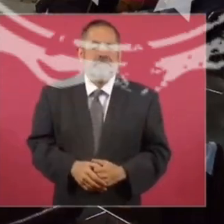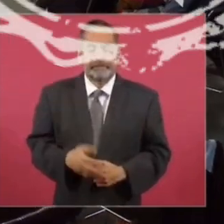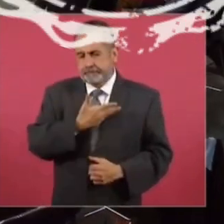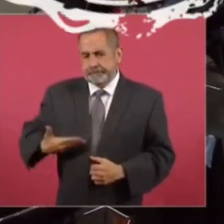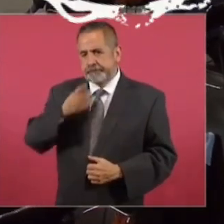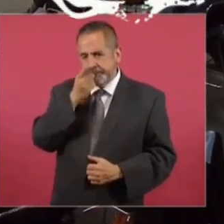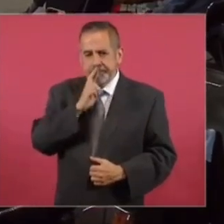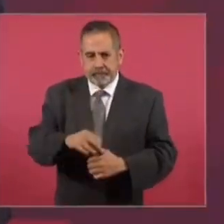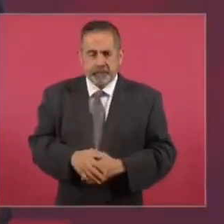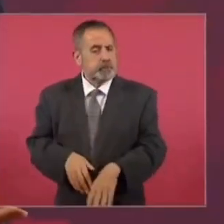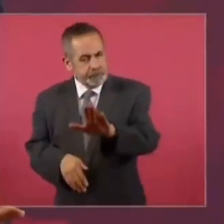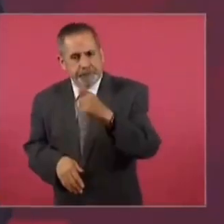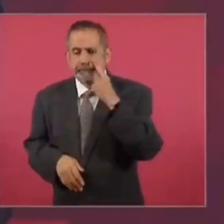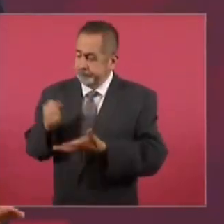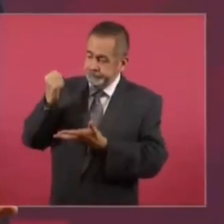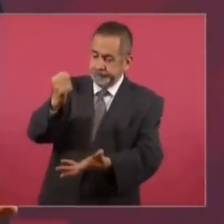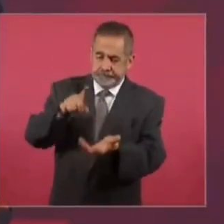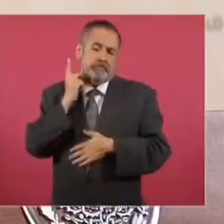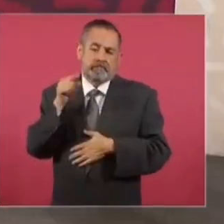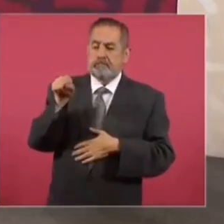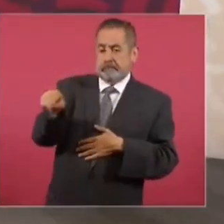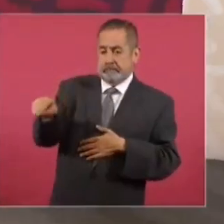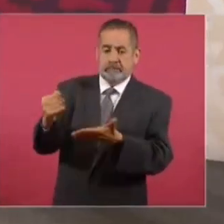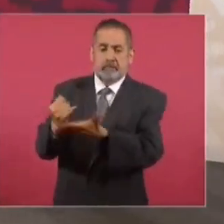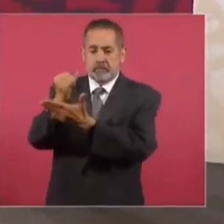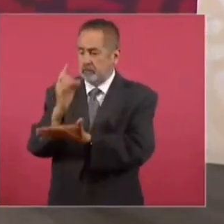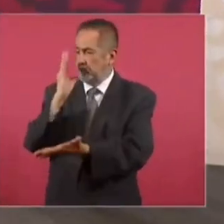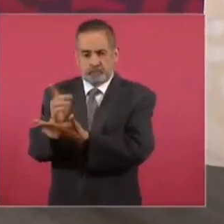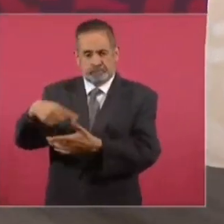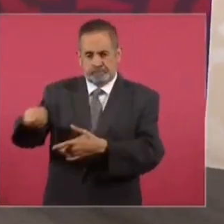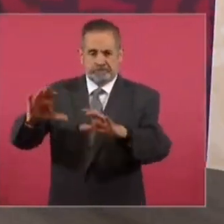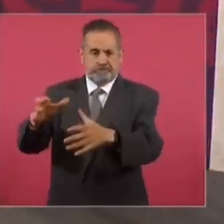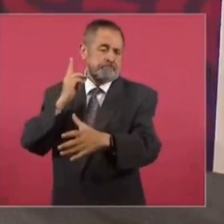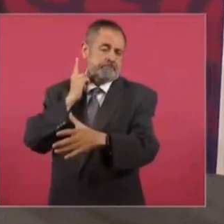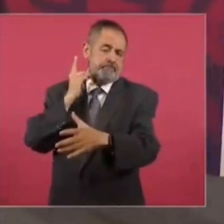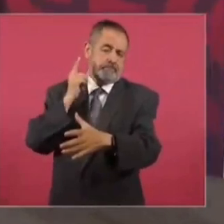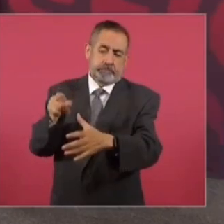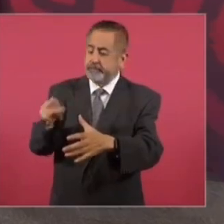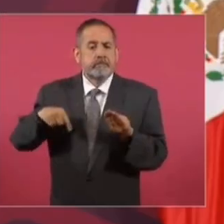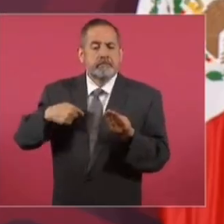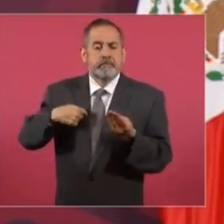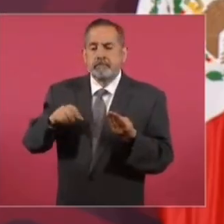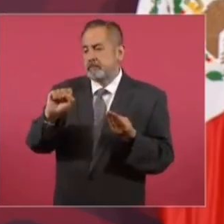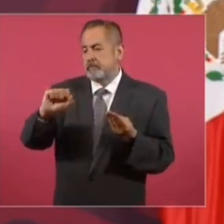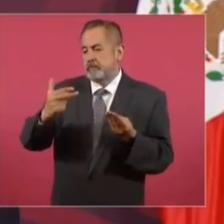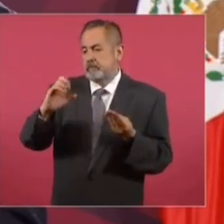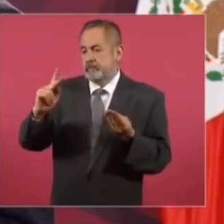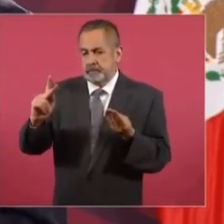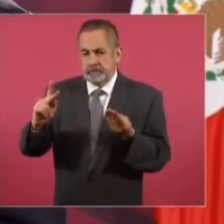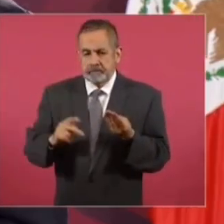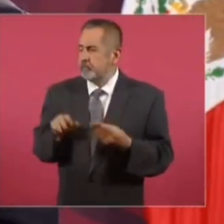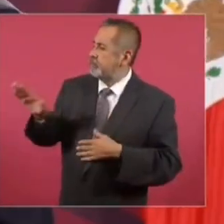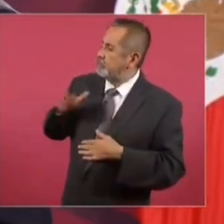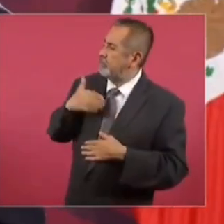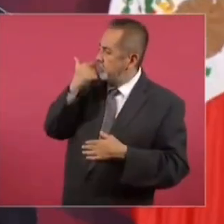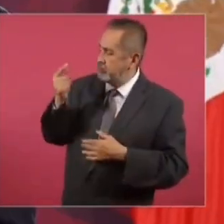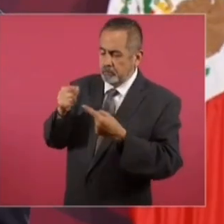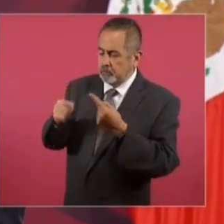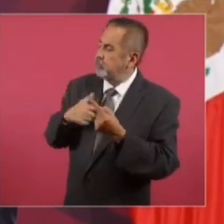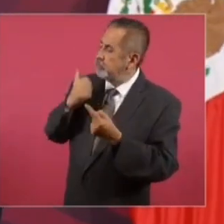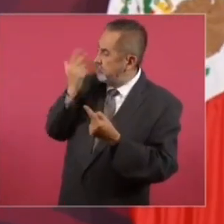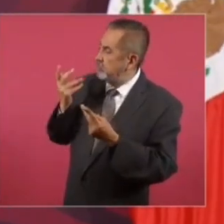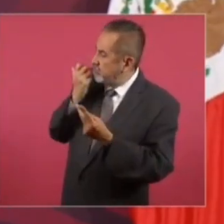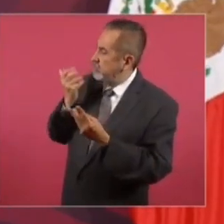los presupuestos corresponde de acuerdo a la Constitución es una facultad exclusiva de la cámara de diputados y lo que hace la secretaría Hacienda solo